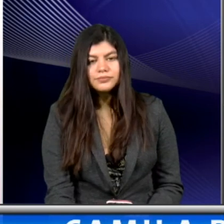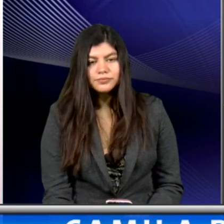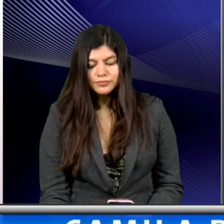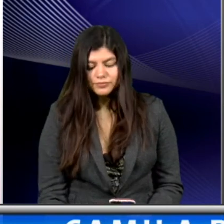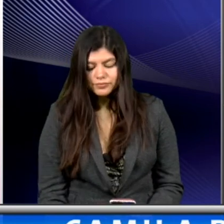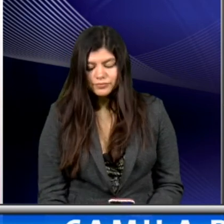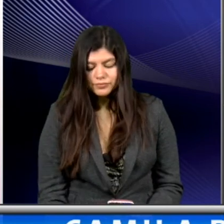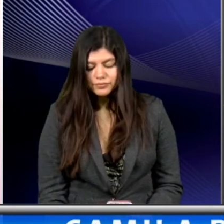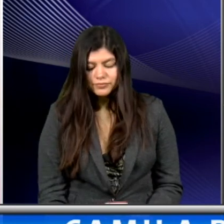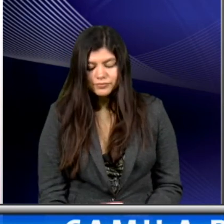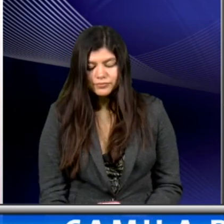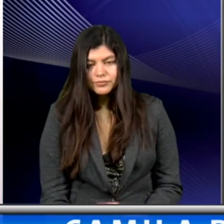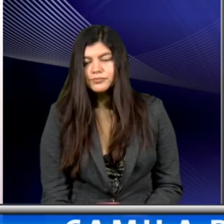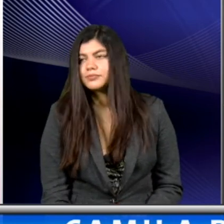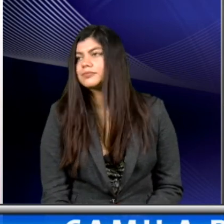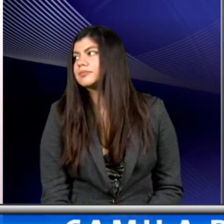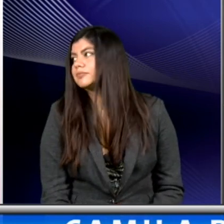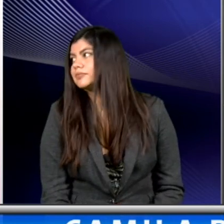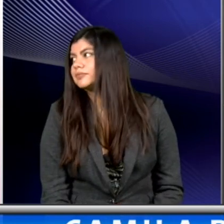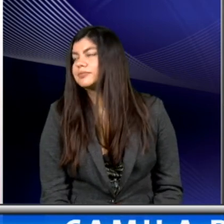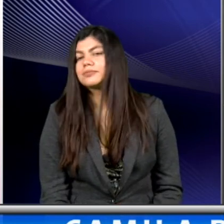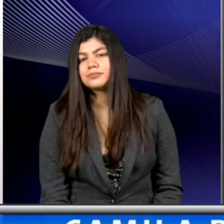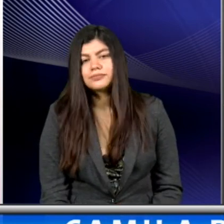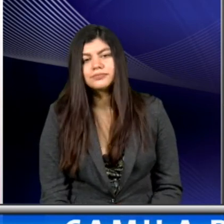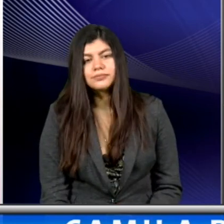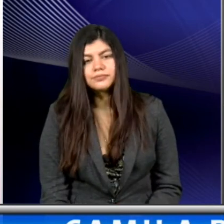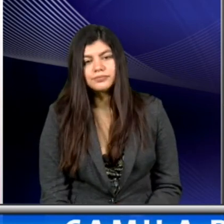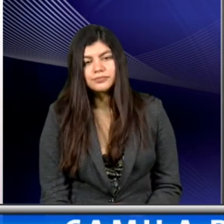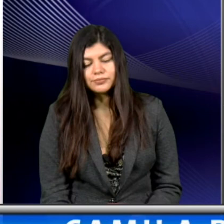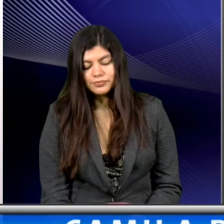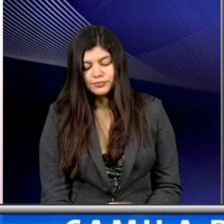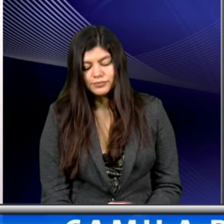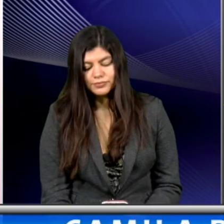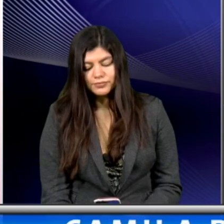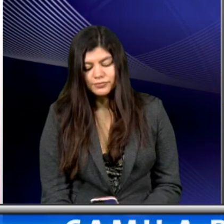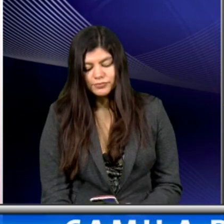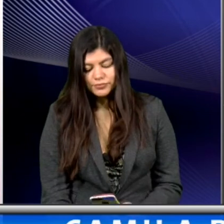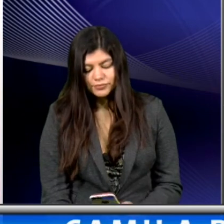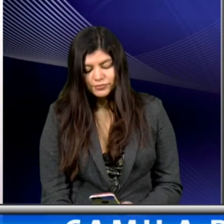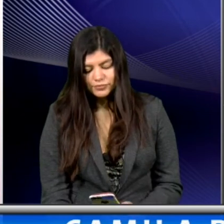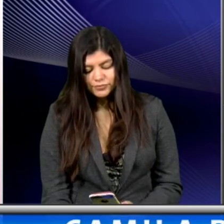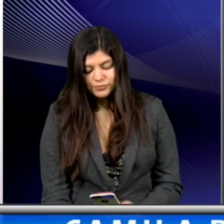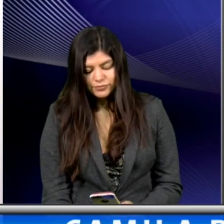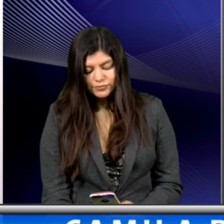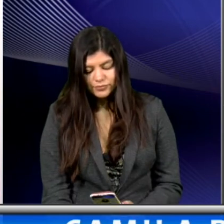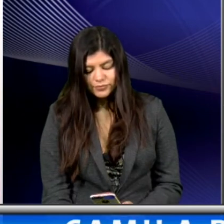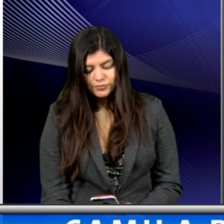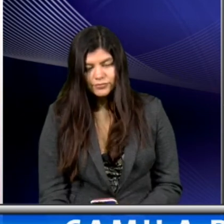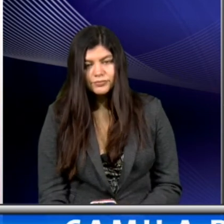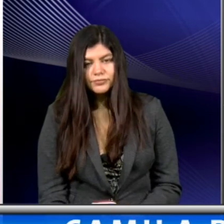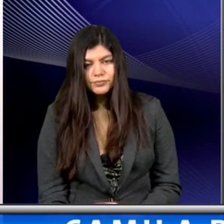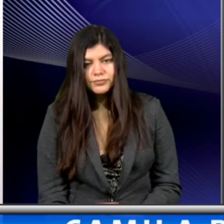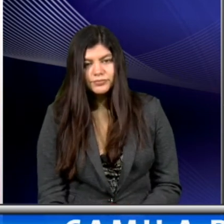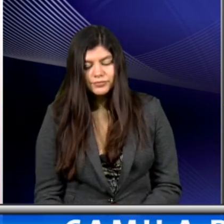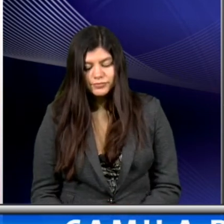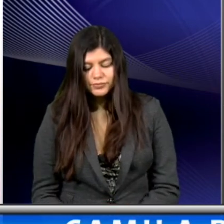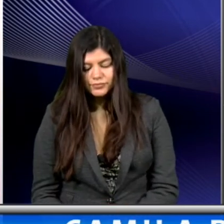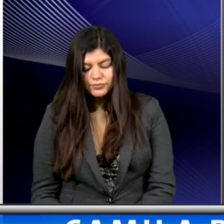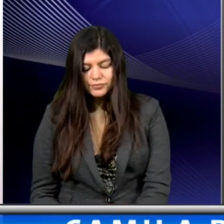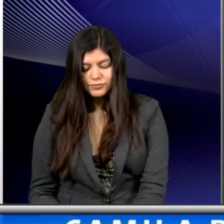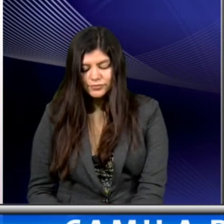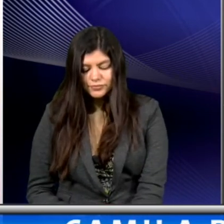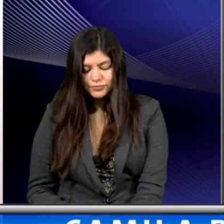mágicas, y promover también el bienestar social en general. Yo creo que eso es súper importante.